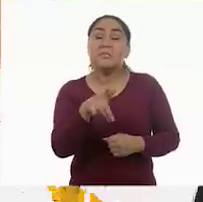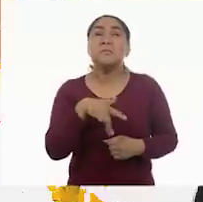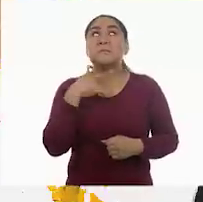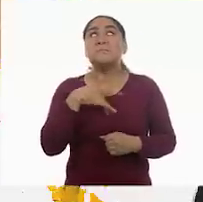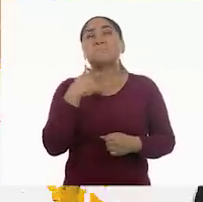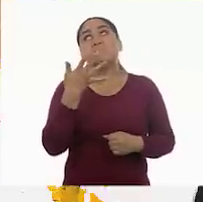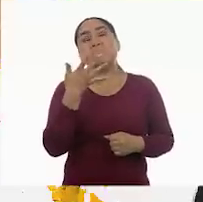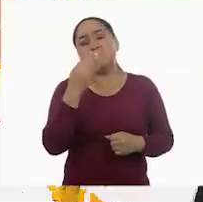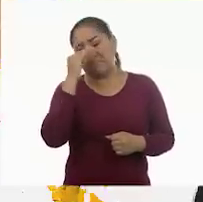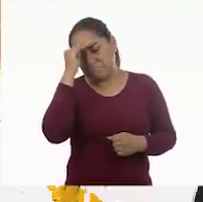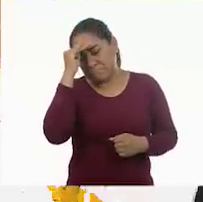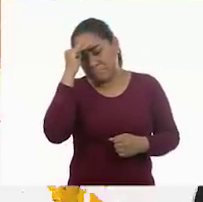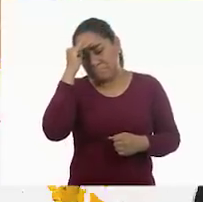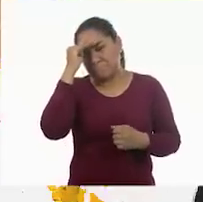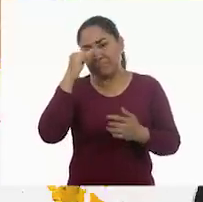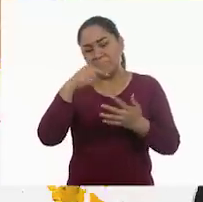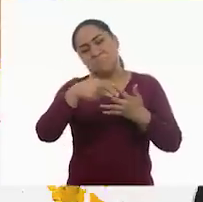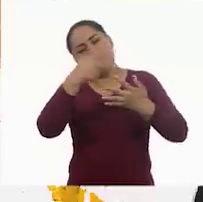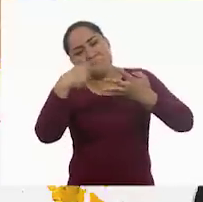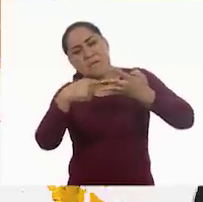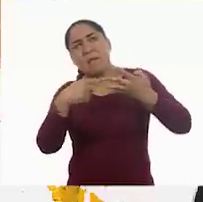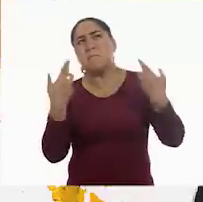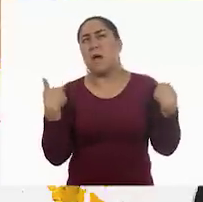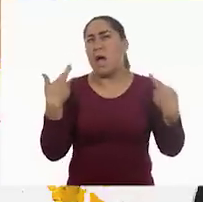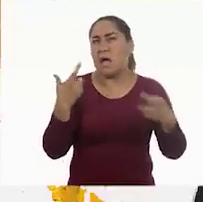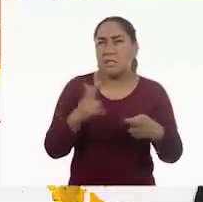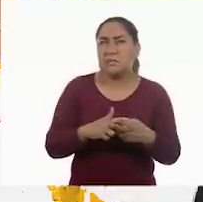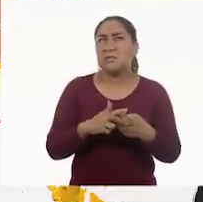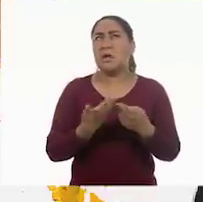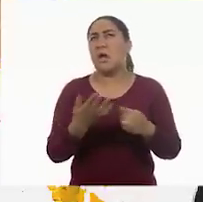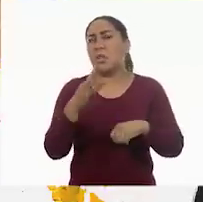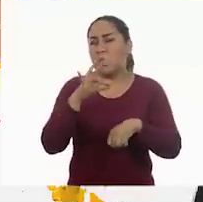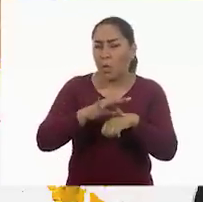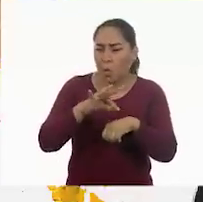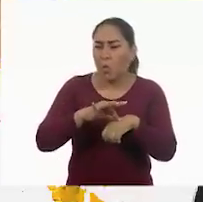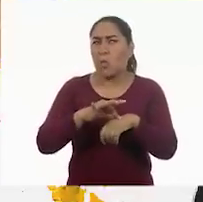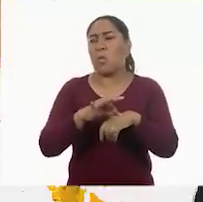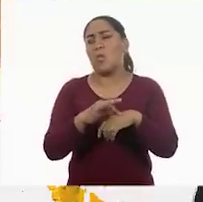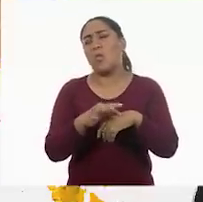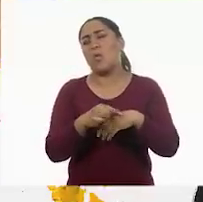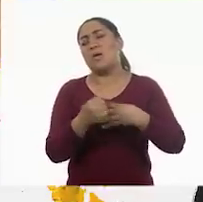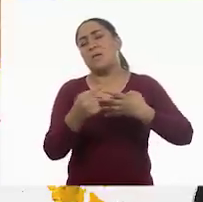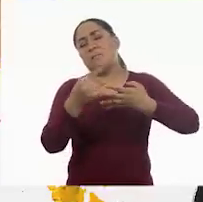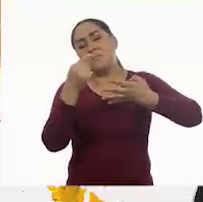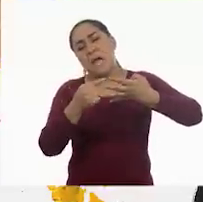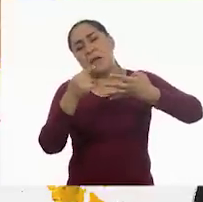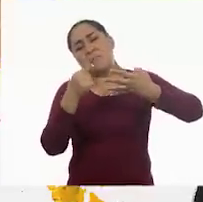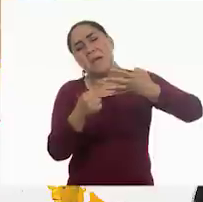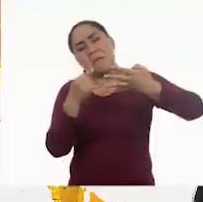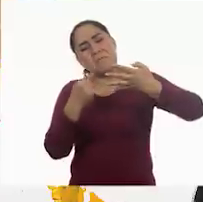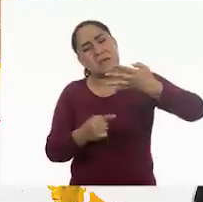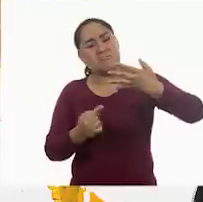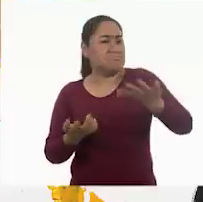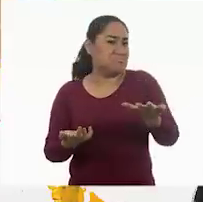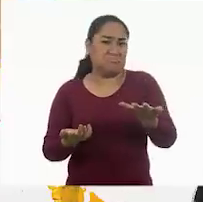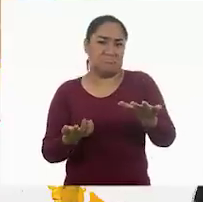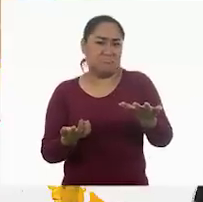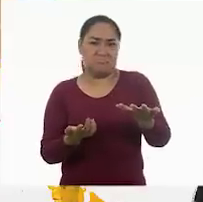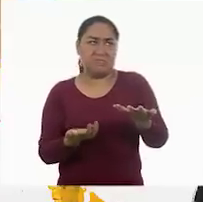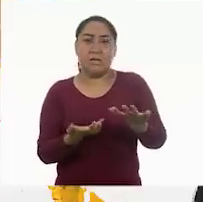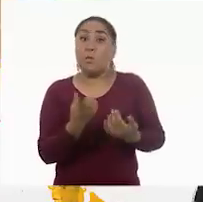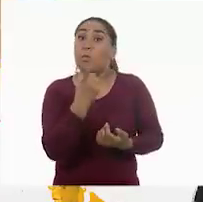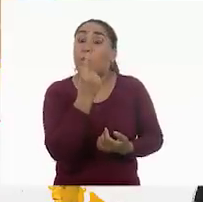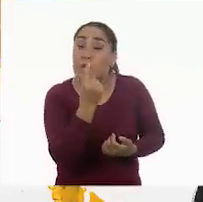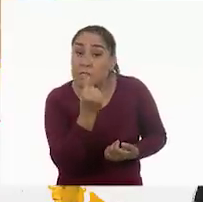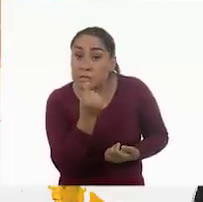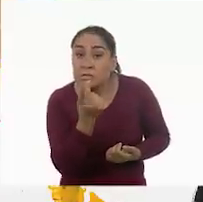como en mis maestros, en los doctores y doctoras, no sé, en las